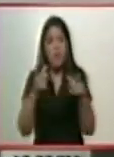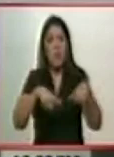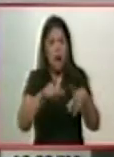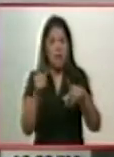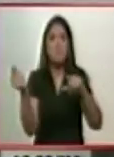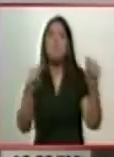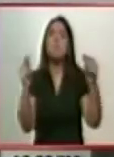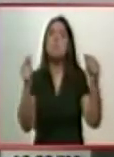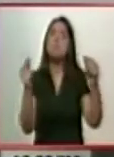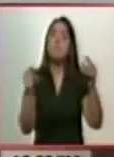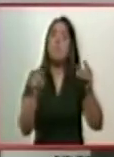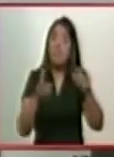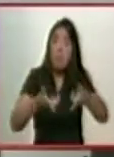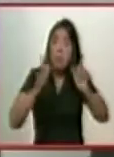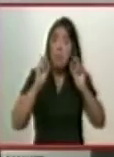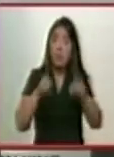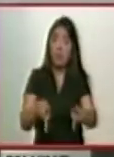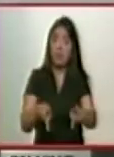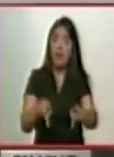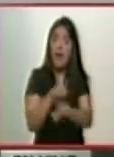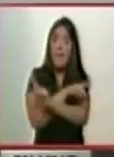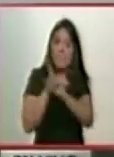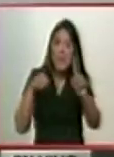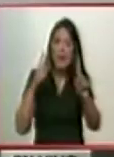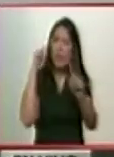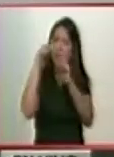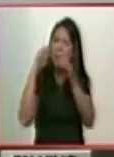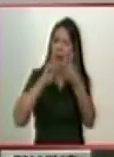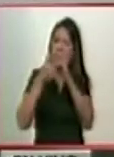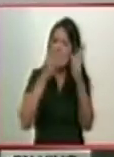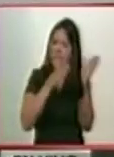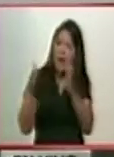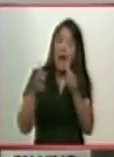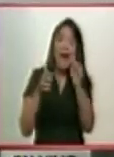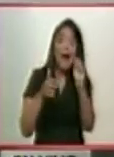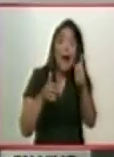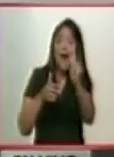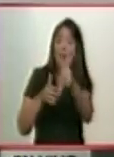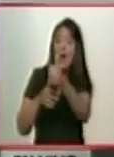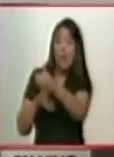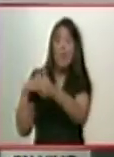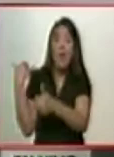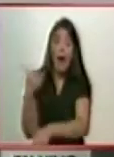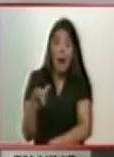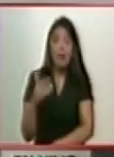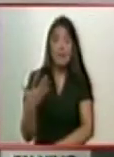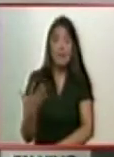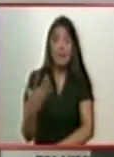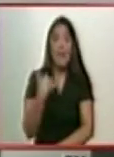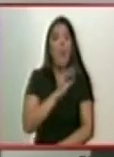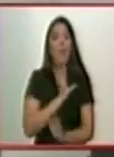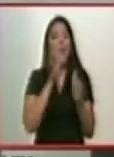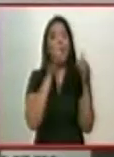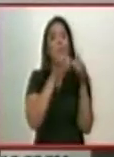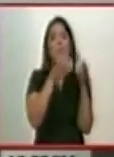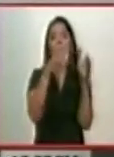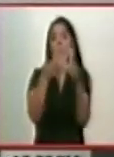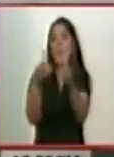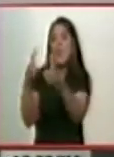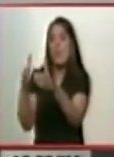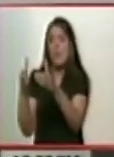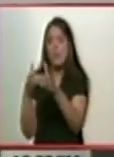pero ciencia que parte de la estrategia es que cada uno de los compañeros va a tener un equipo de investigadores